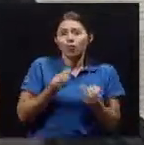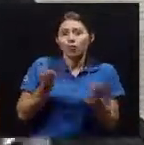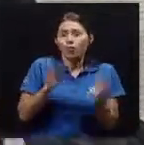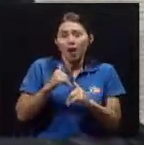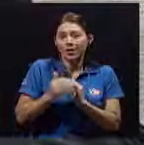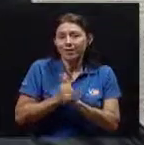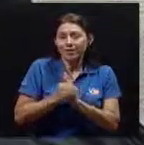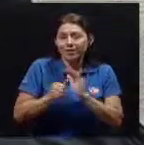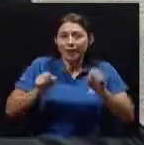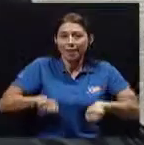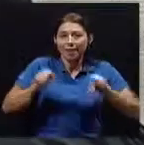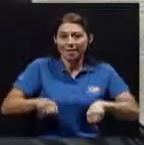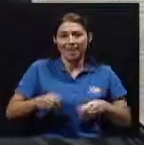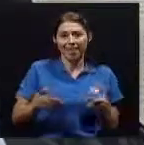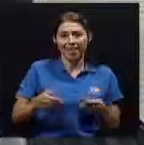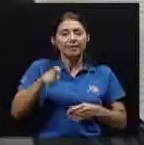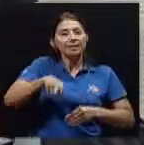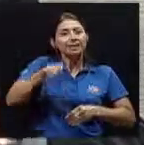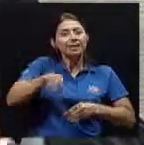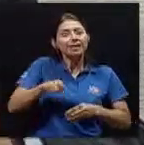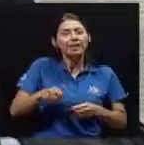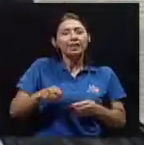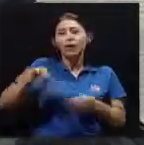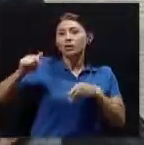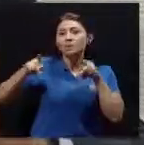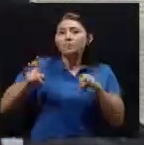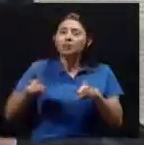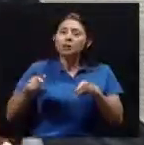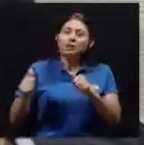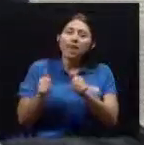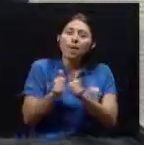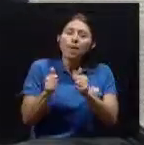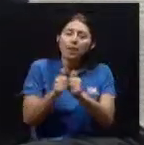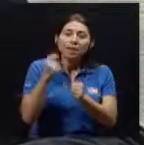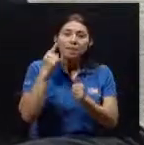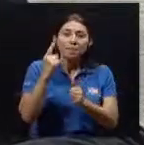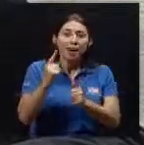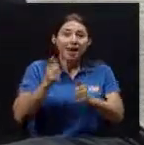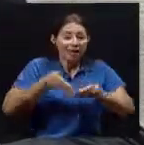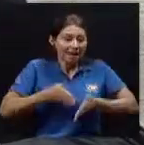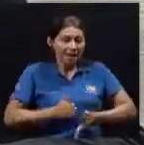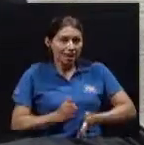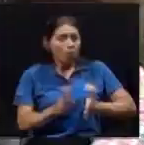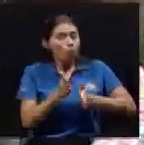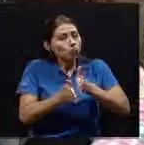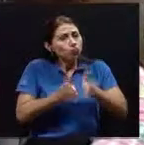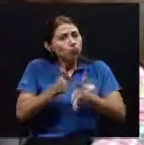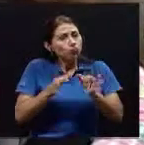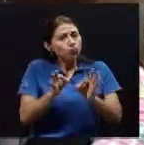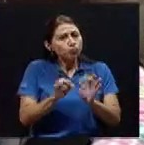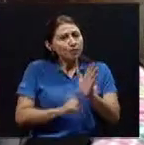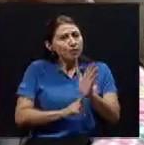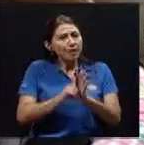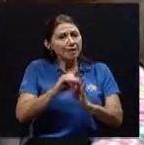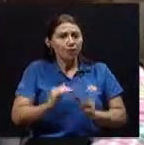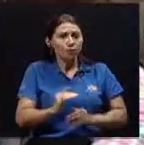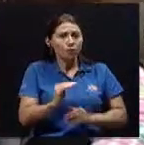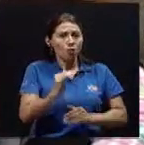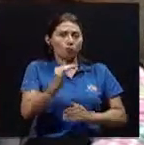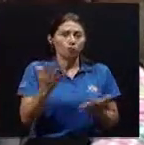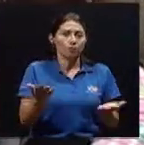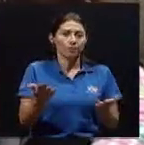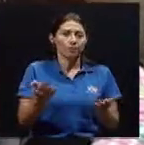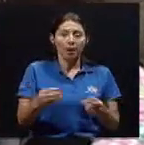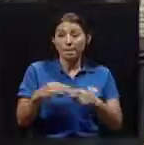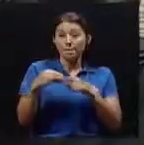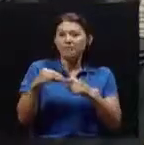muchísimo acompañamiento, entonces para que ese niño, digamos, reciba todo el estímulo y cuidados para su desarrollo. Ahora, tal vez el principal problema, diría